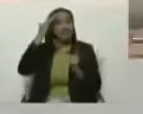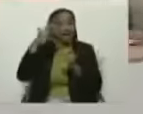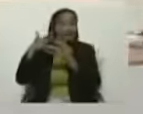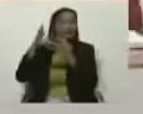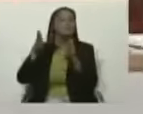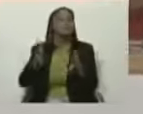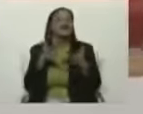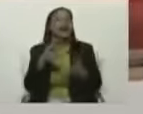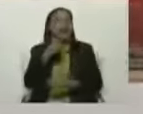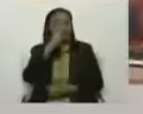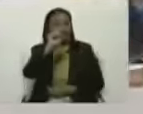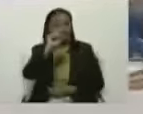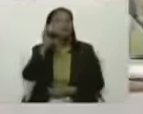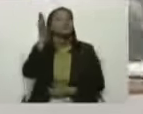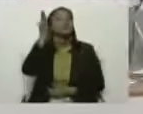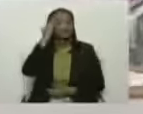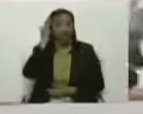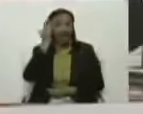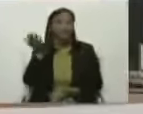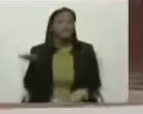Ellos lo saben.